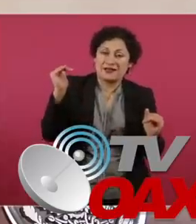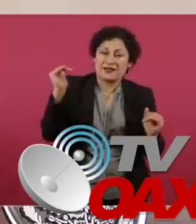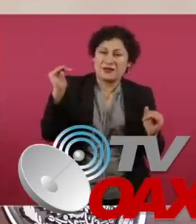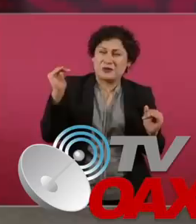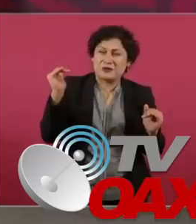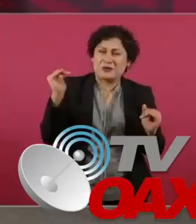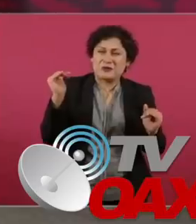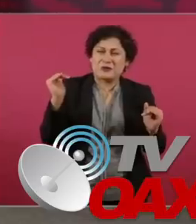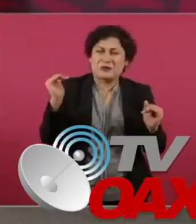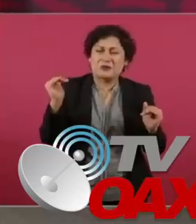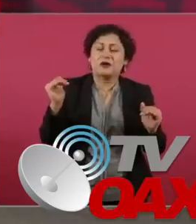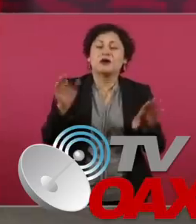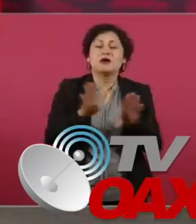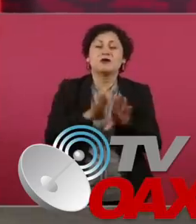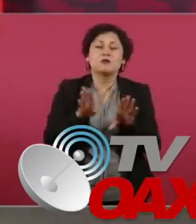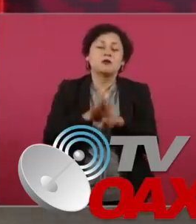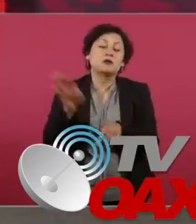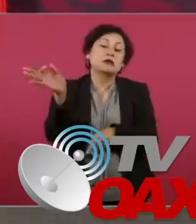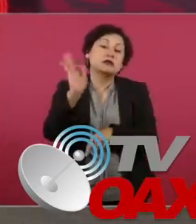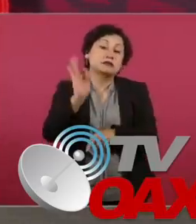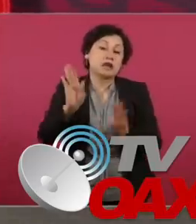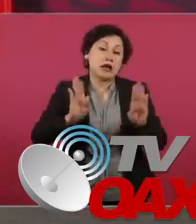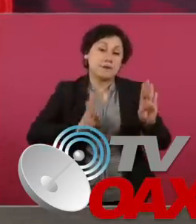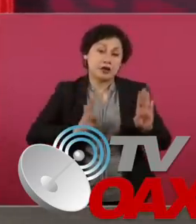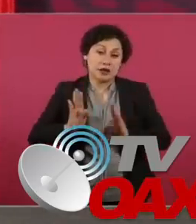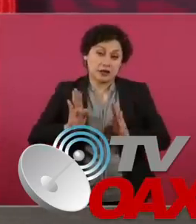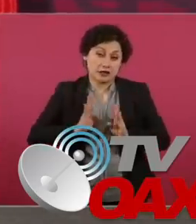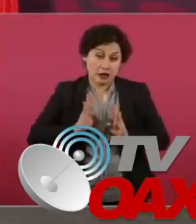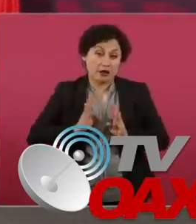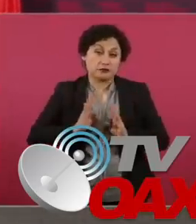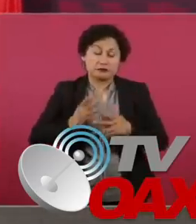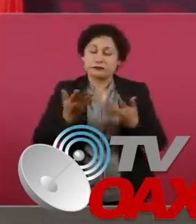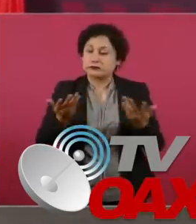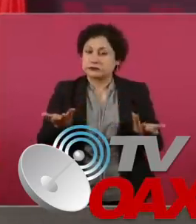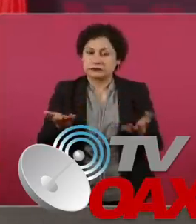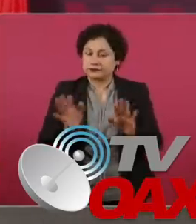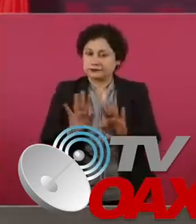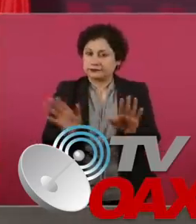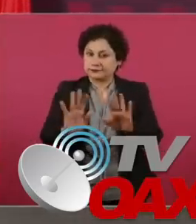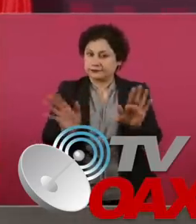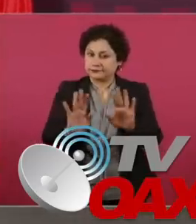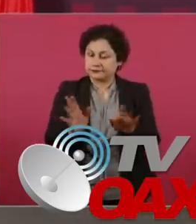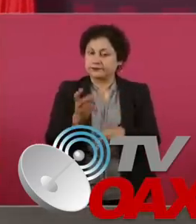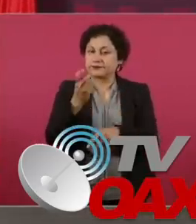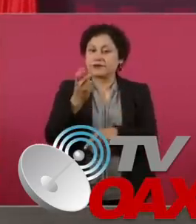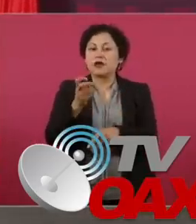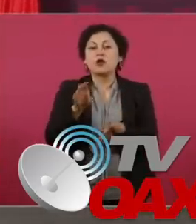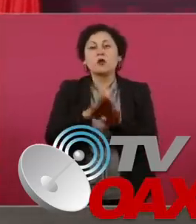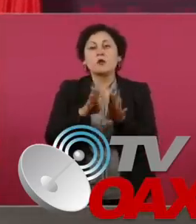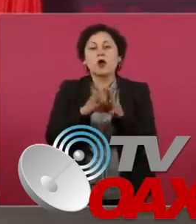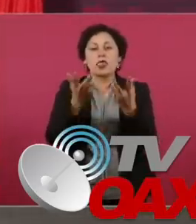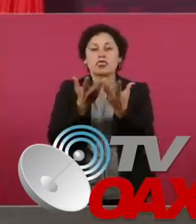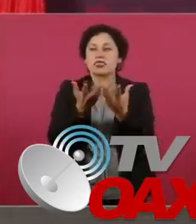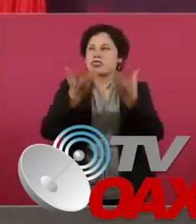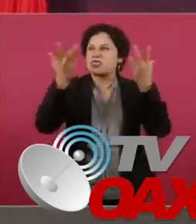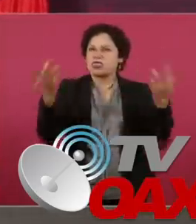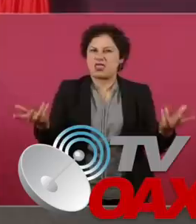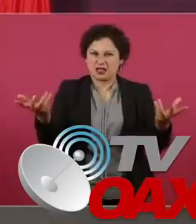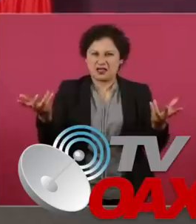Una polarización que no sería solo económica, pero